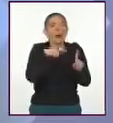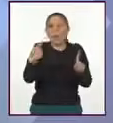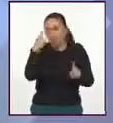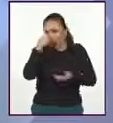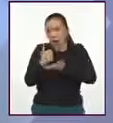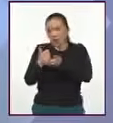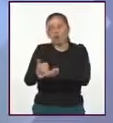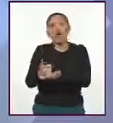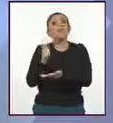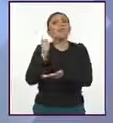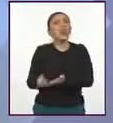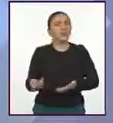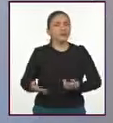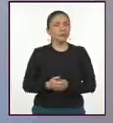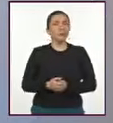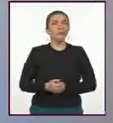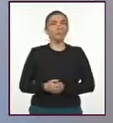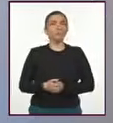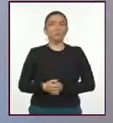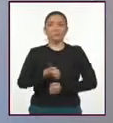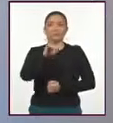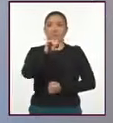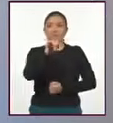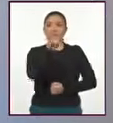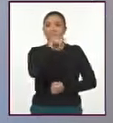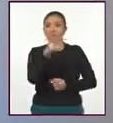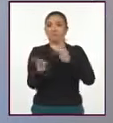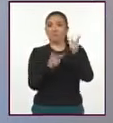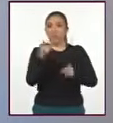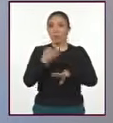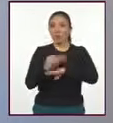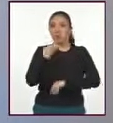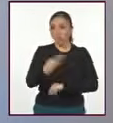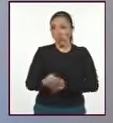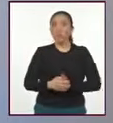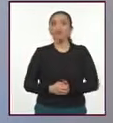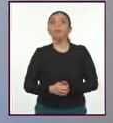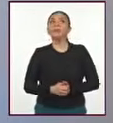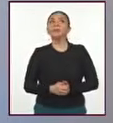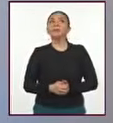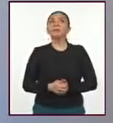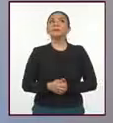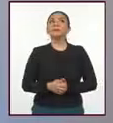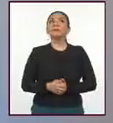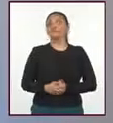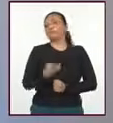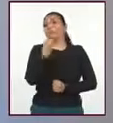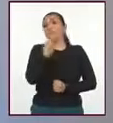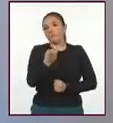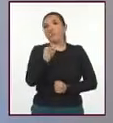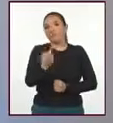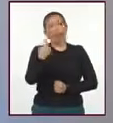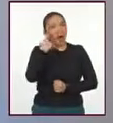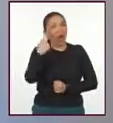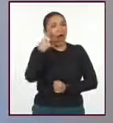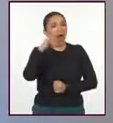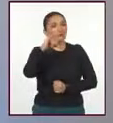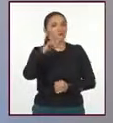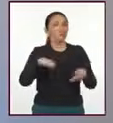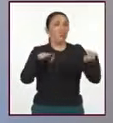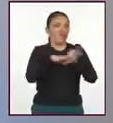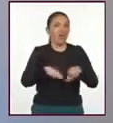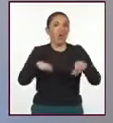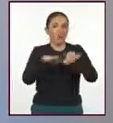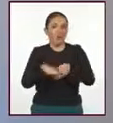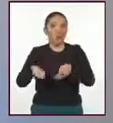prevenir? Sí, es una muy buena pregunta, porque pues es algo que se da con mucha frecuencia, y pues